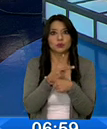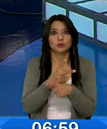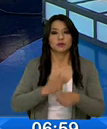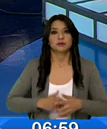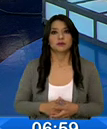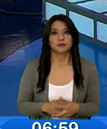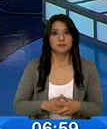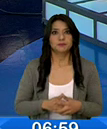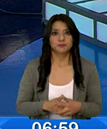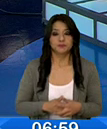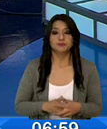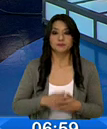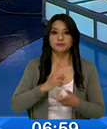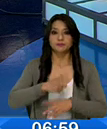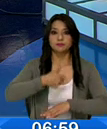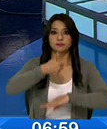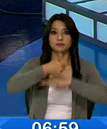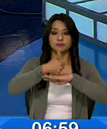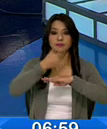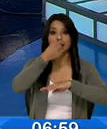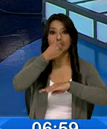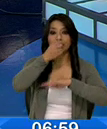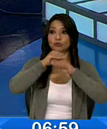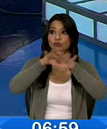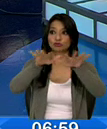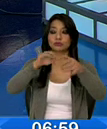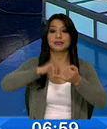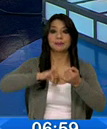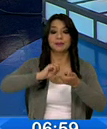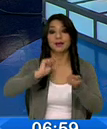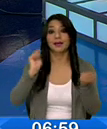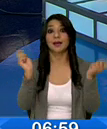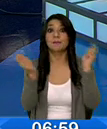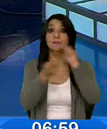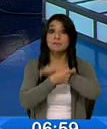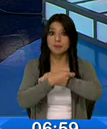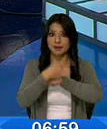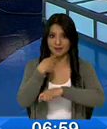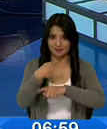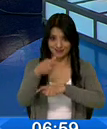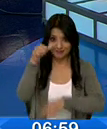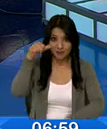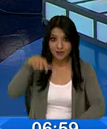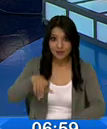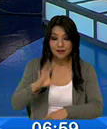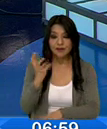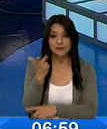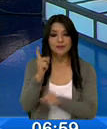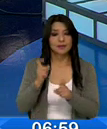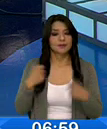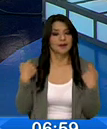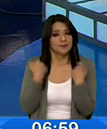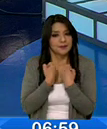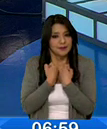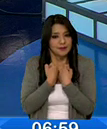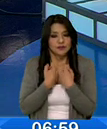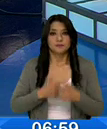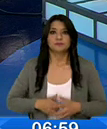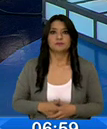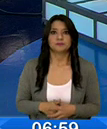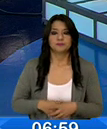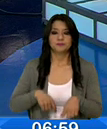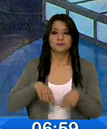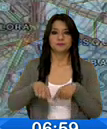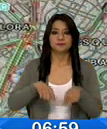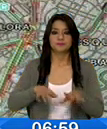La autoridad sanitaria dijo, los virus de la gripe producto de la transición de este clima, ¿no? Exactamente, por eso hay que salir abrigaditos en la mañana. Mire el tráfico